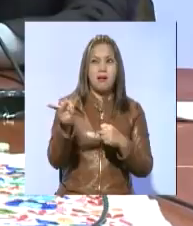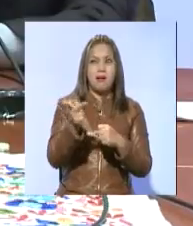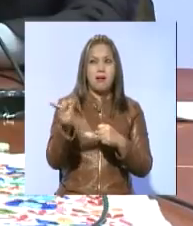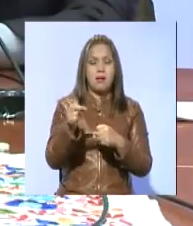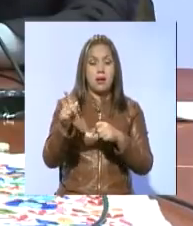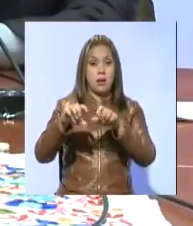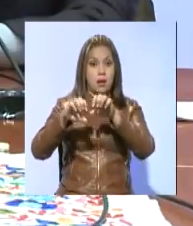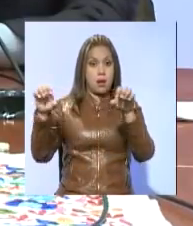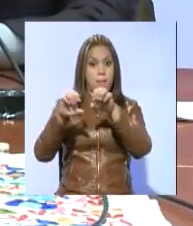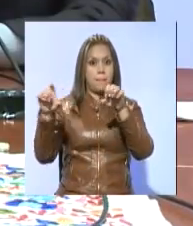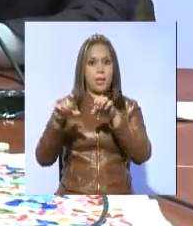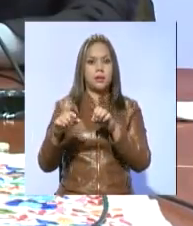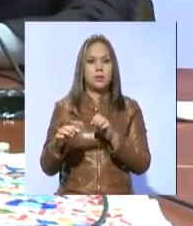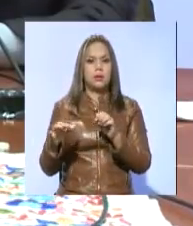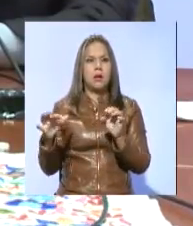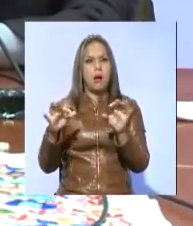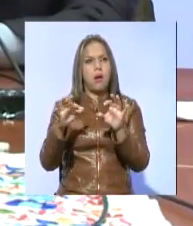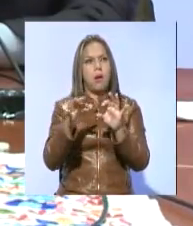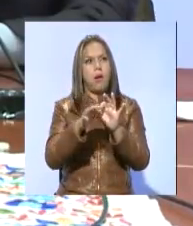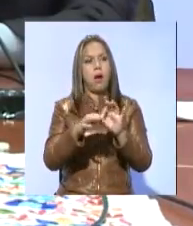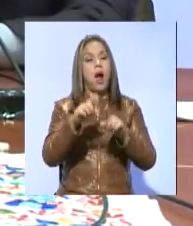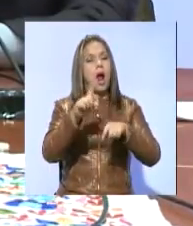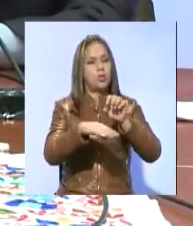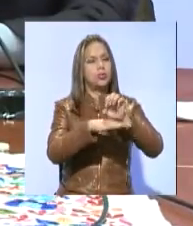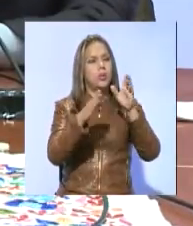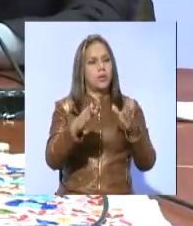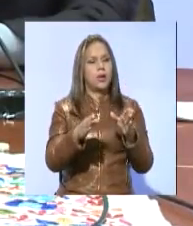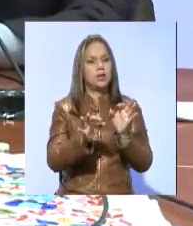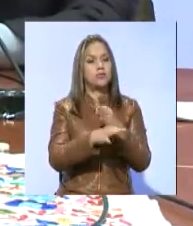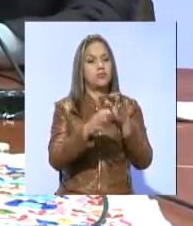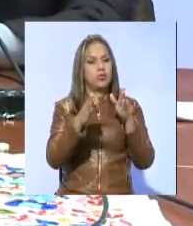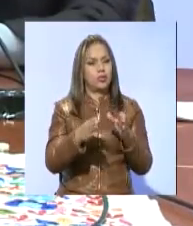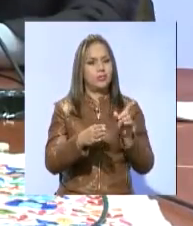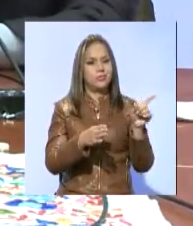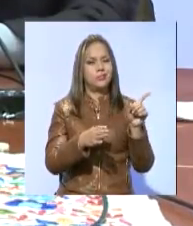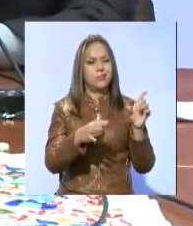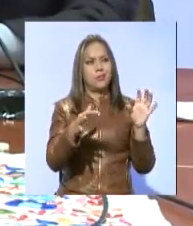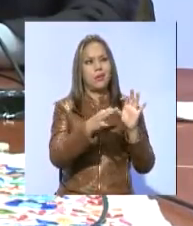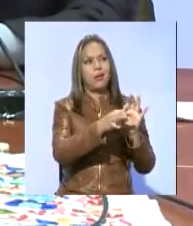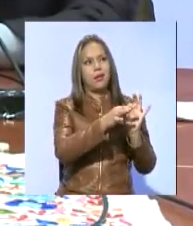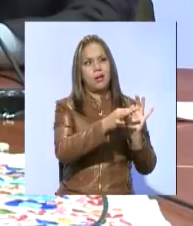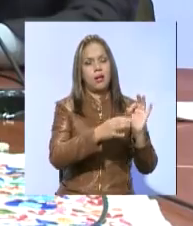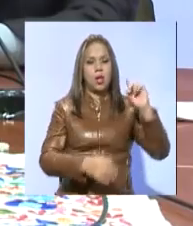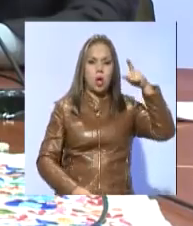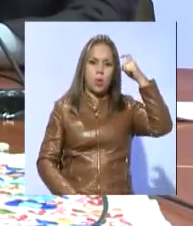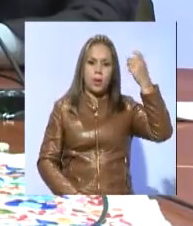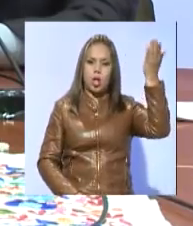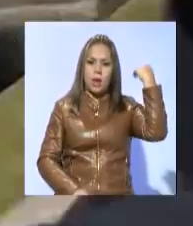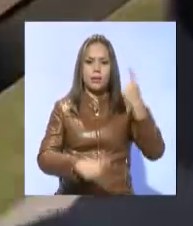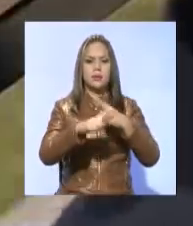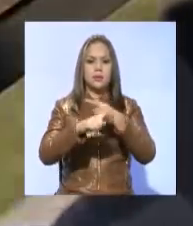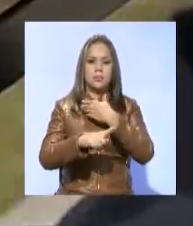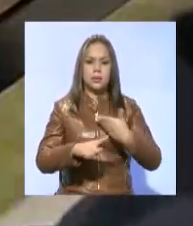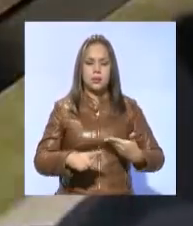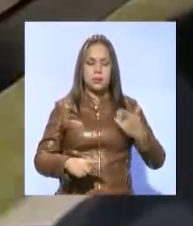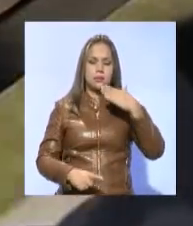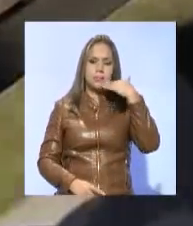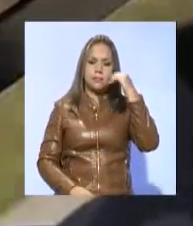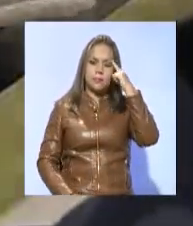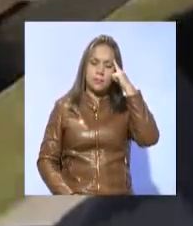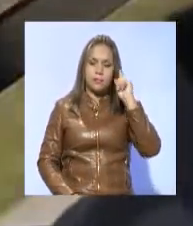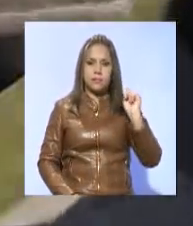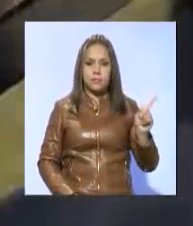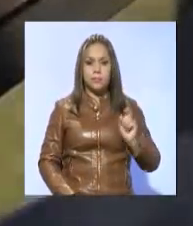vinculadas a ecuatorianos, algunos de ellos relacionados con altos funcionarios del gobierno anterior. En su